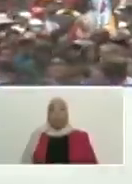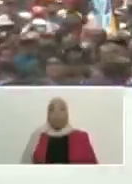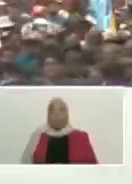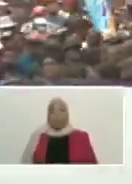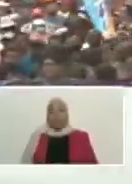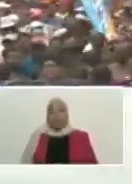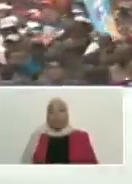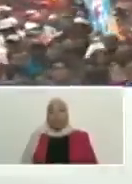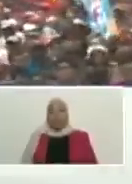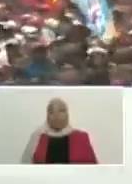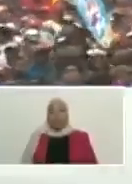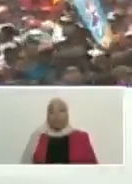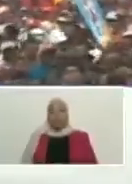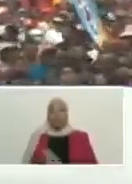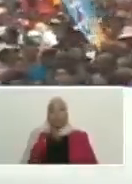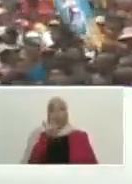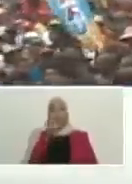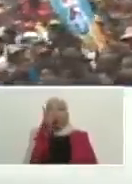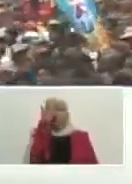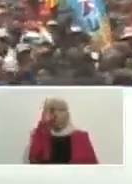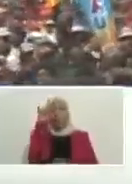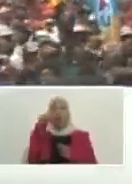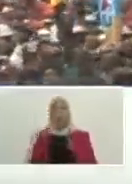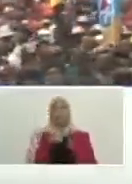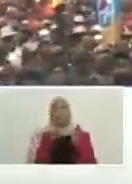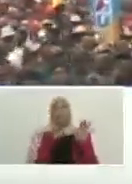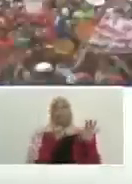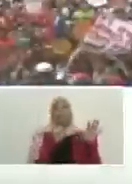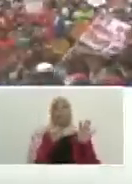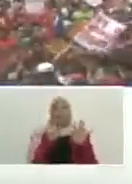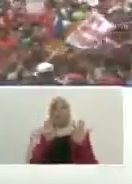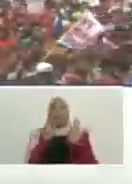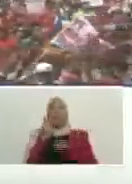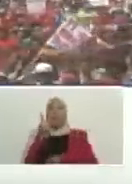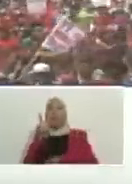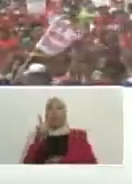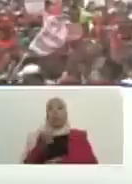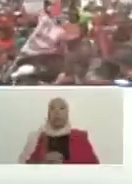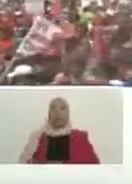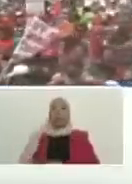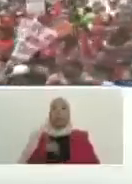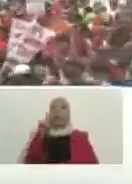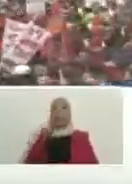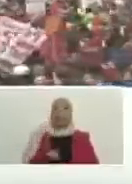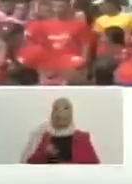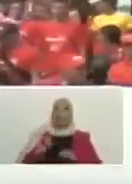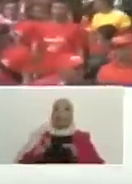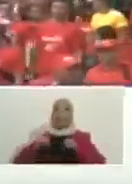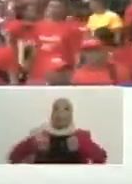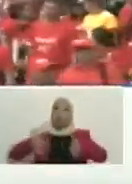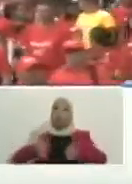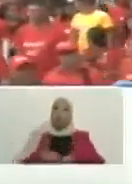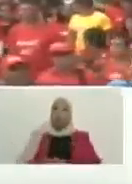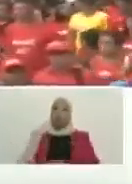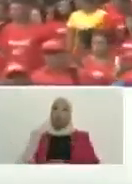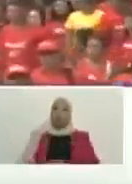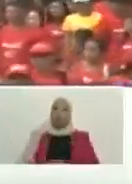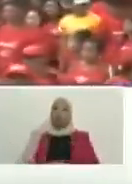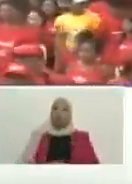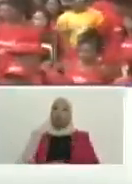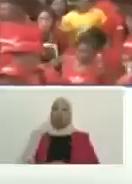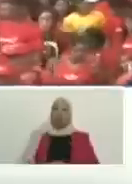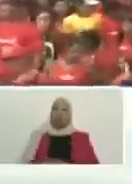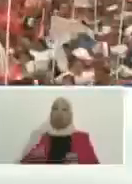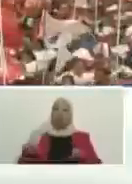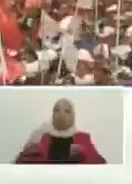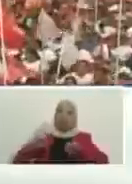Un 4 de febrero de 1992 también nos trajo con mucha